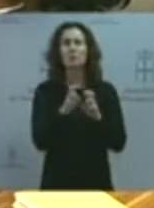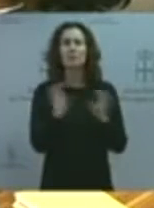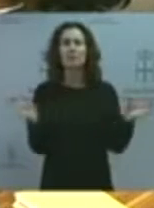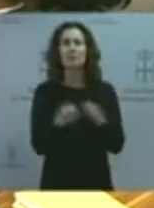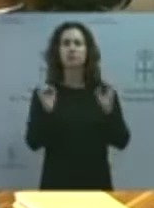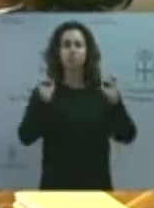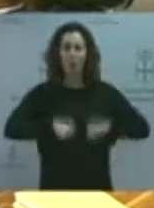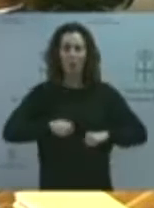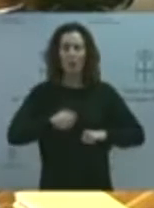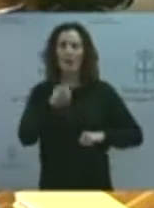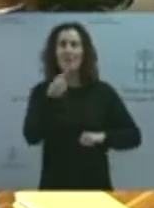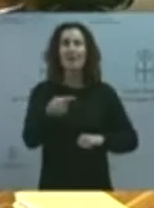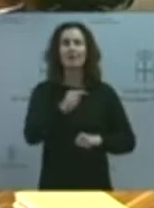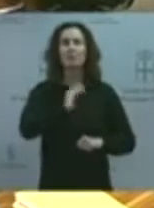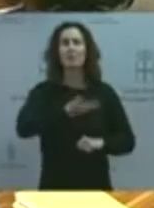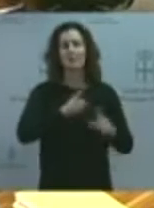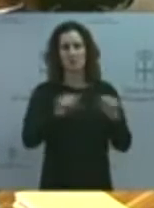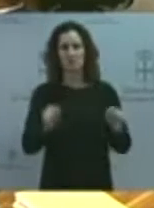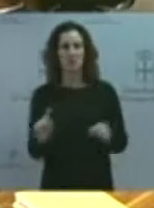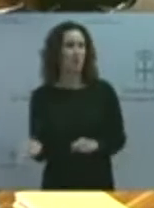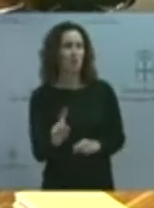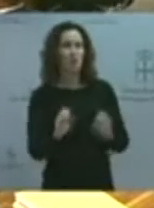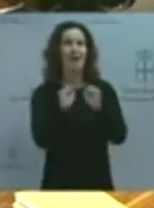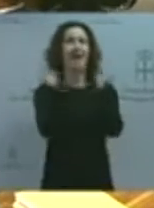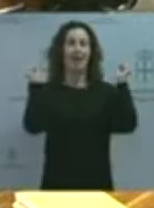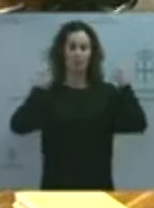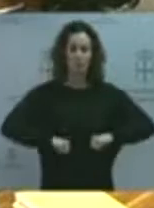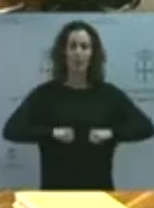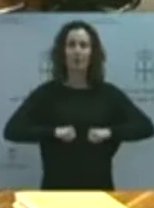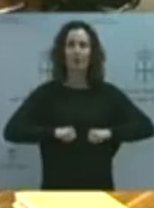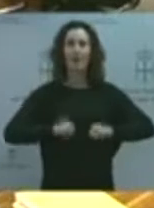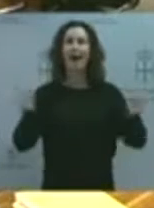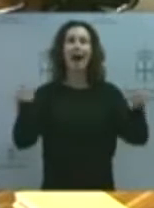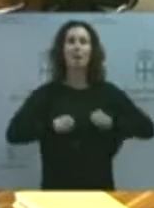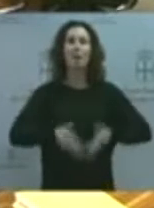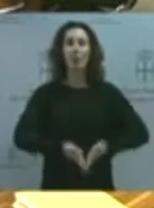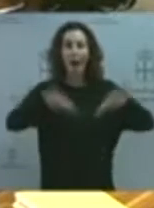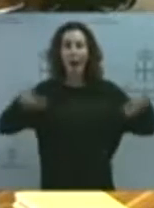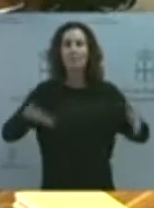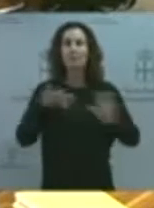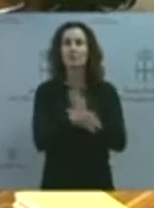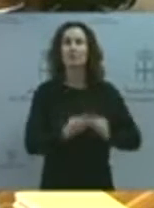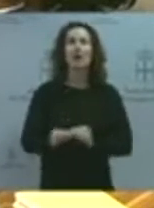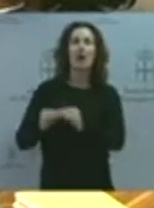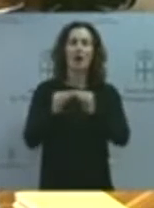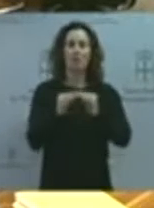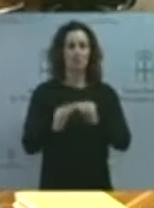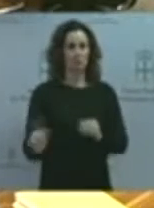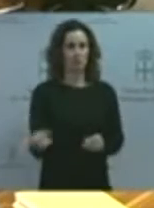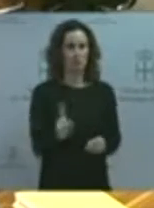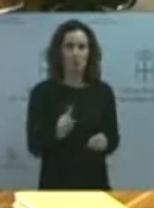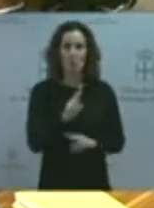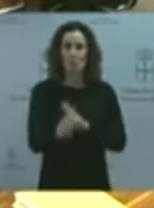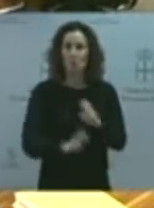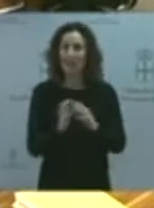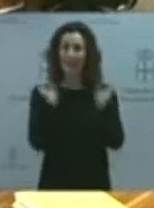El consenso más amplio posible no significa unanimidad siempre. Se dice la búsqueda del consenso, lo más amplio posible. Y usted